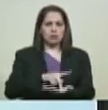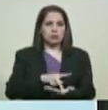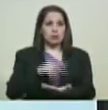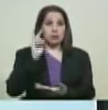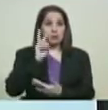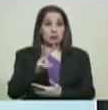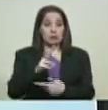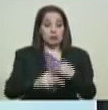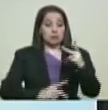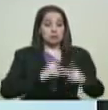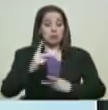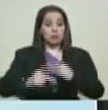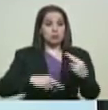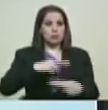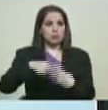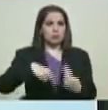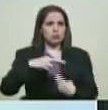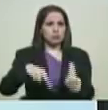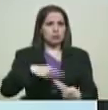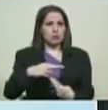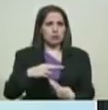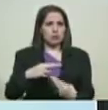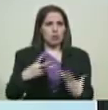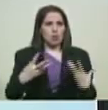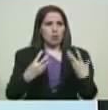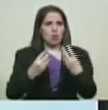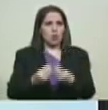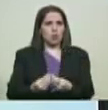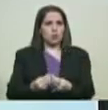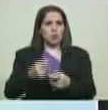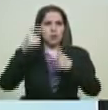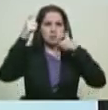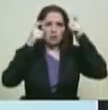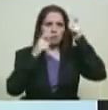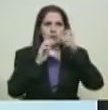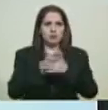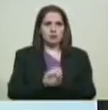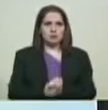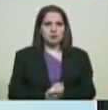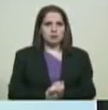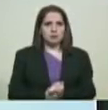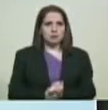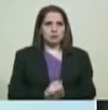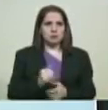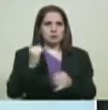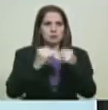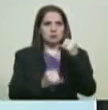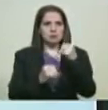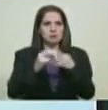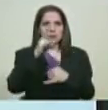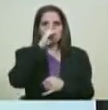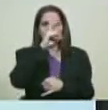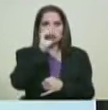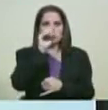de este proceso revolucionario junto a nuestro comandante Chávez en los últimos 20 años,